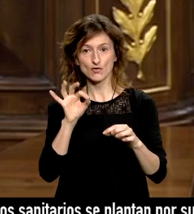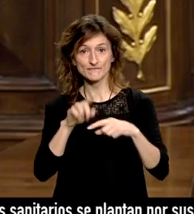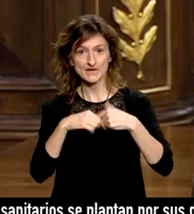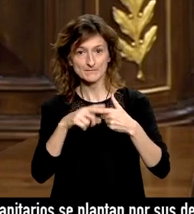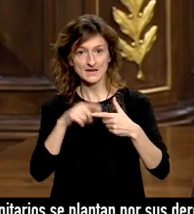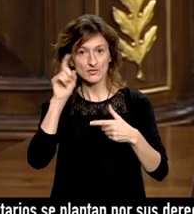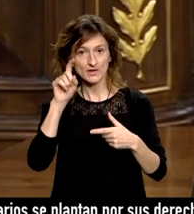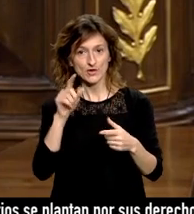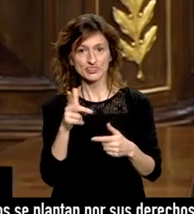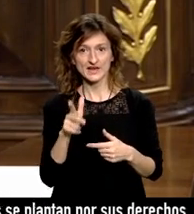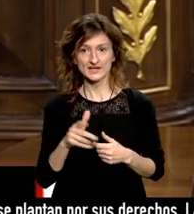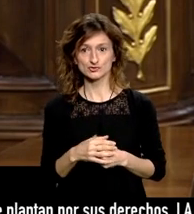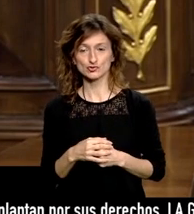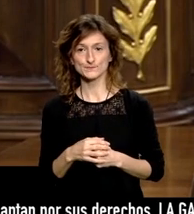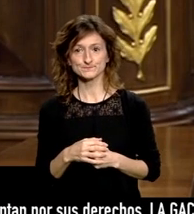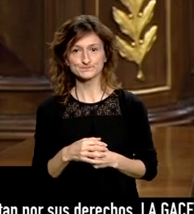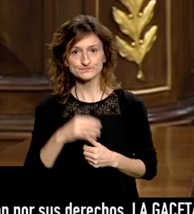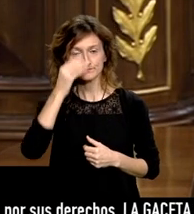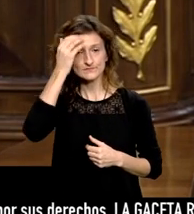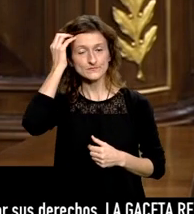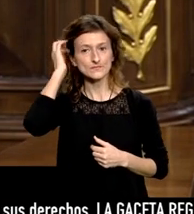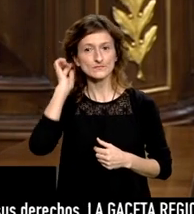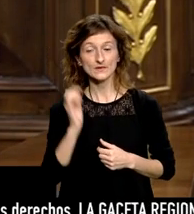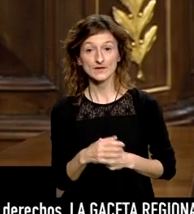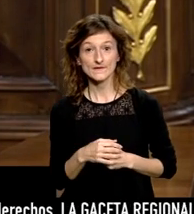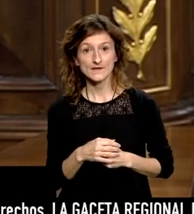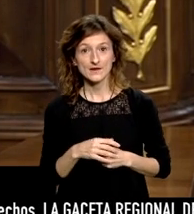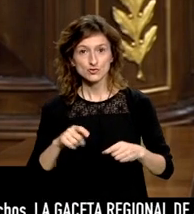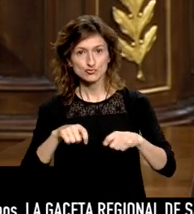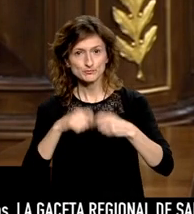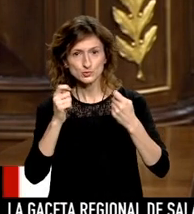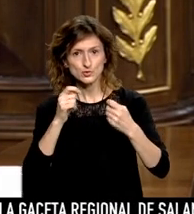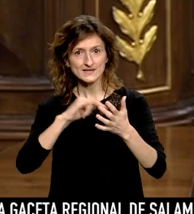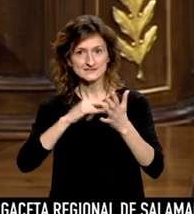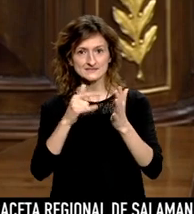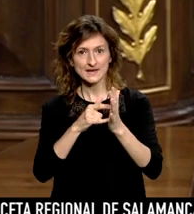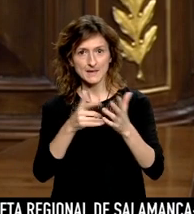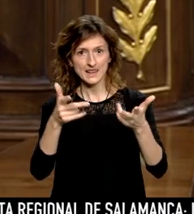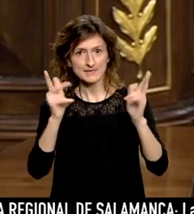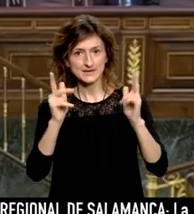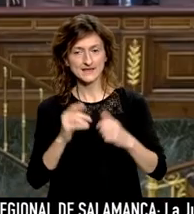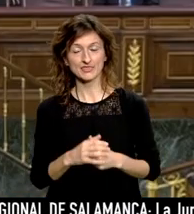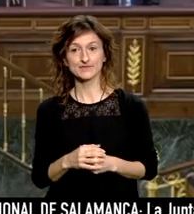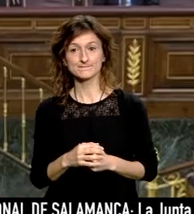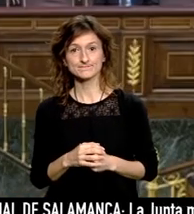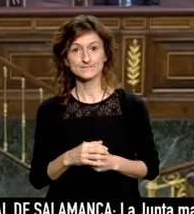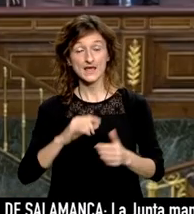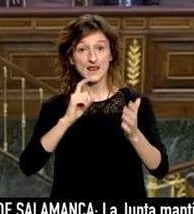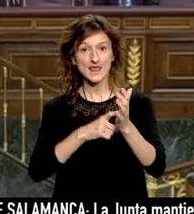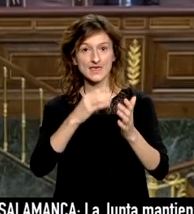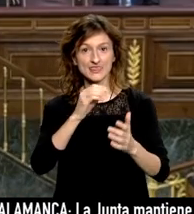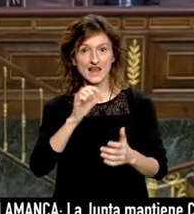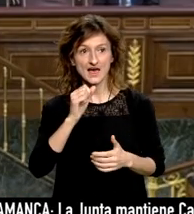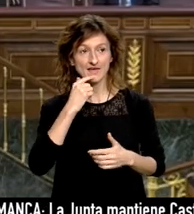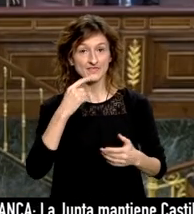ley certifica la ruptura del pacto constitucional en educación, la ruptura de nuestro sistema de libertades. La Ley Celaá retira